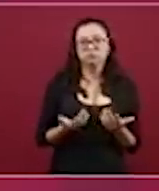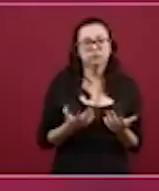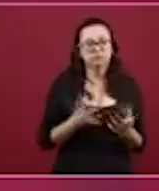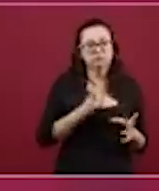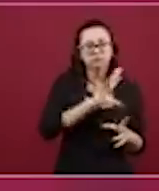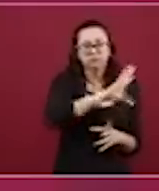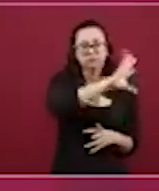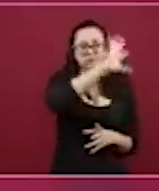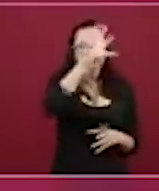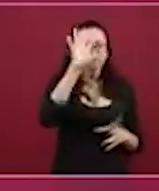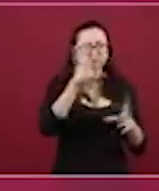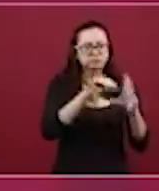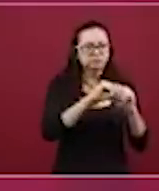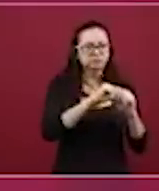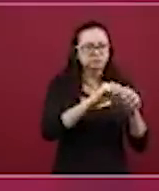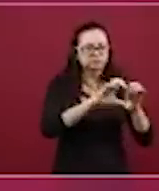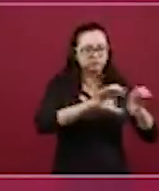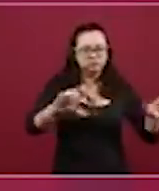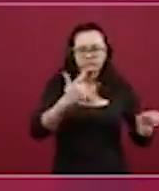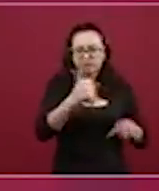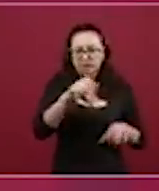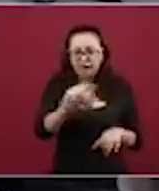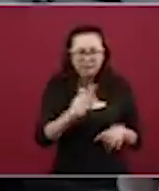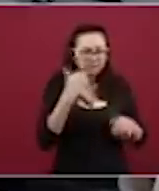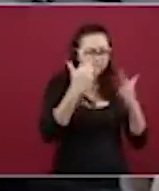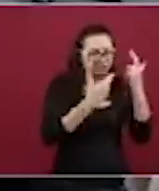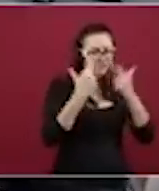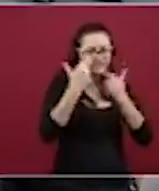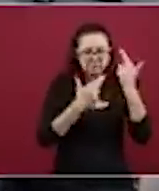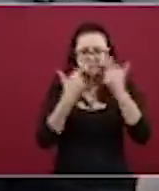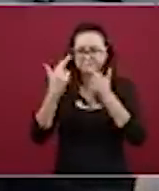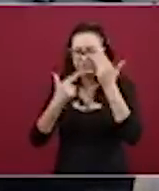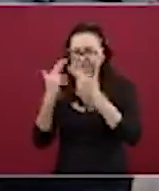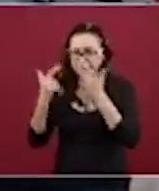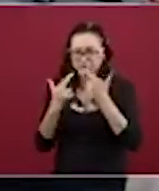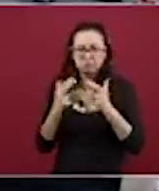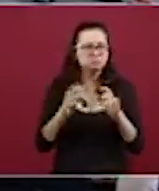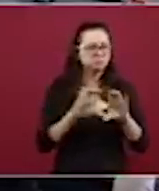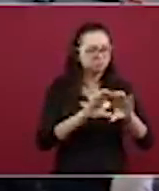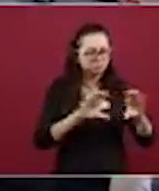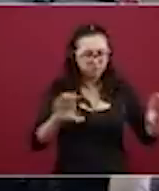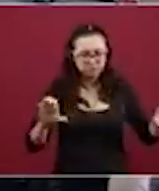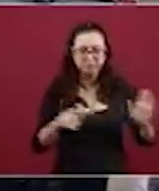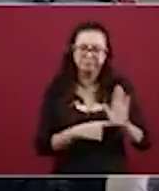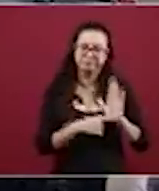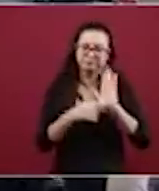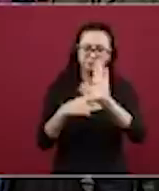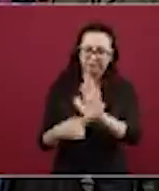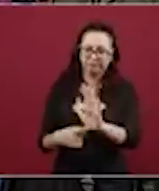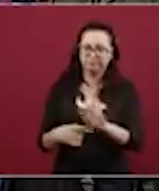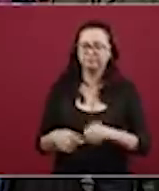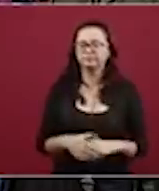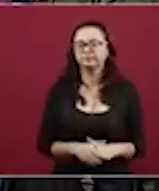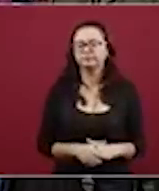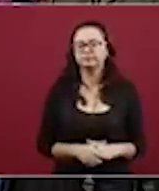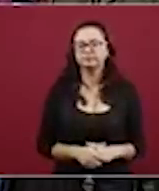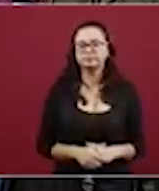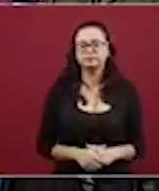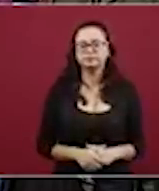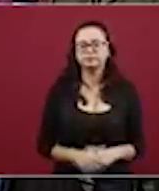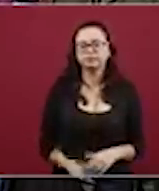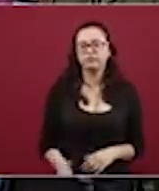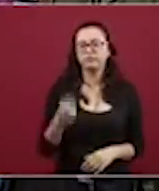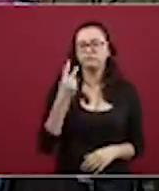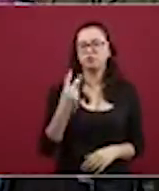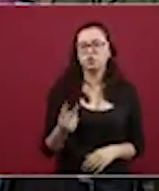todos estos gasoductos. Dos más,